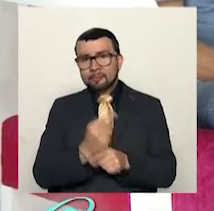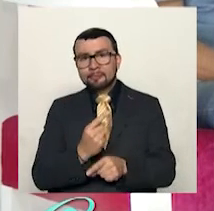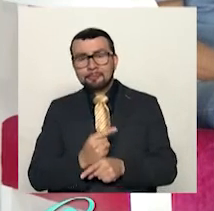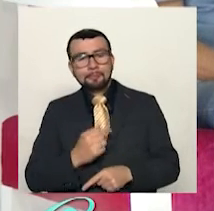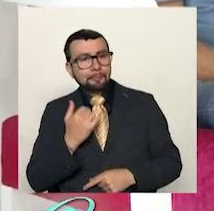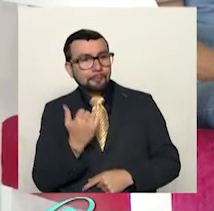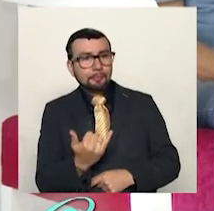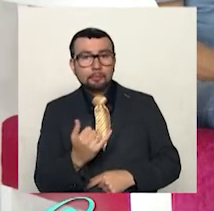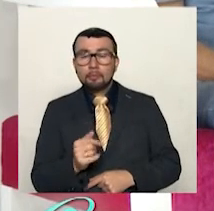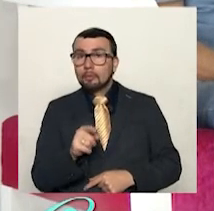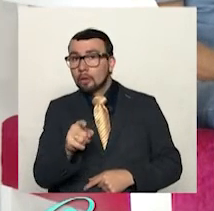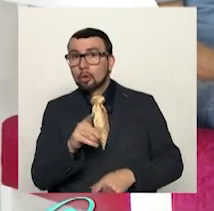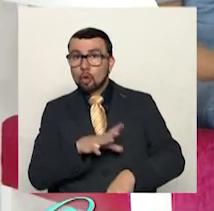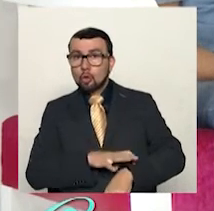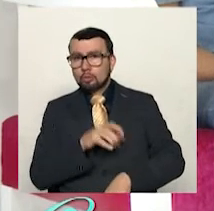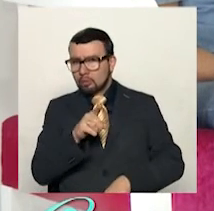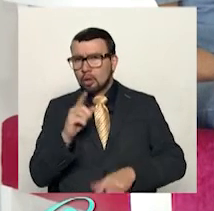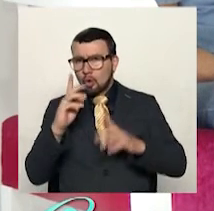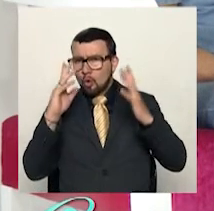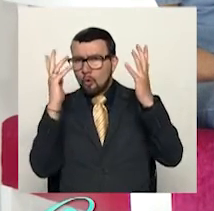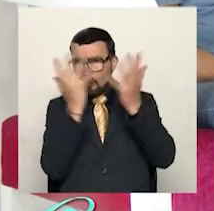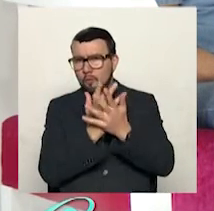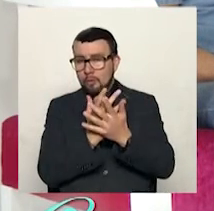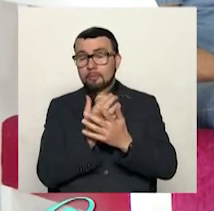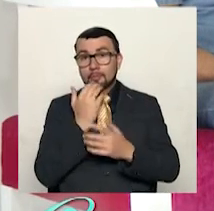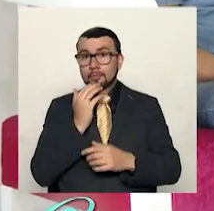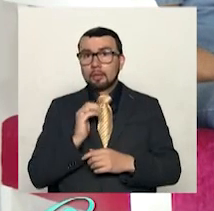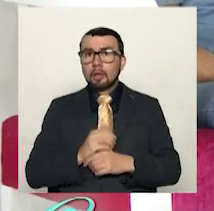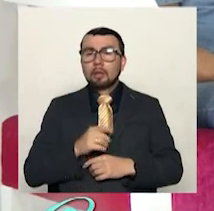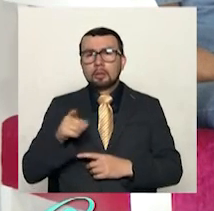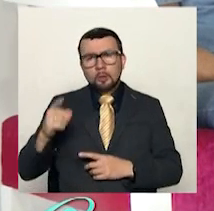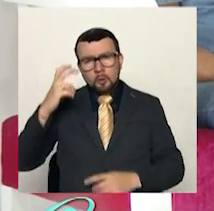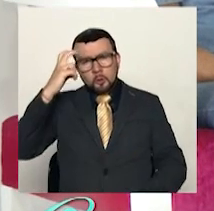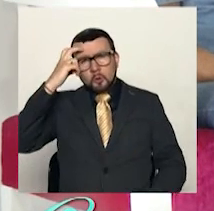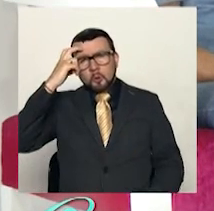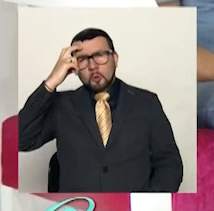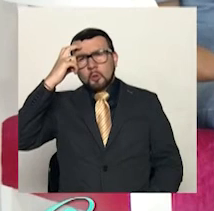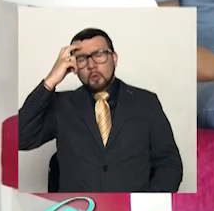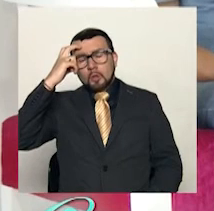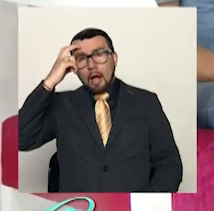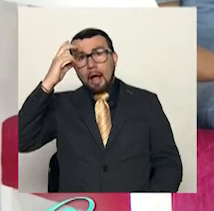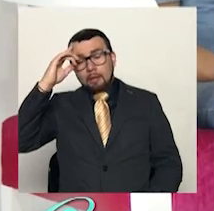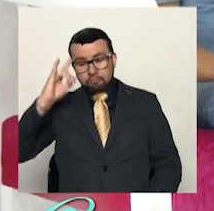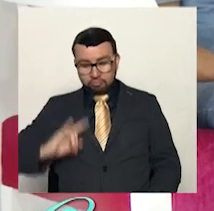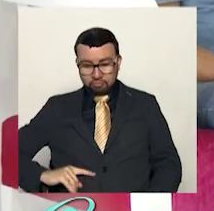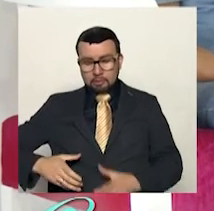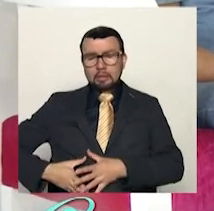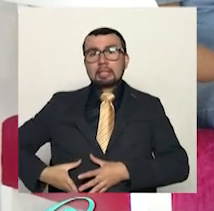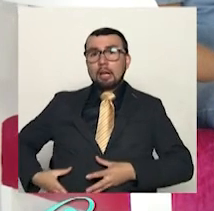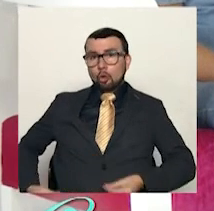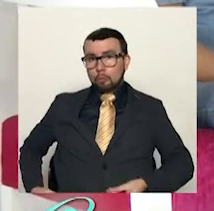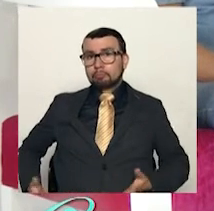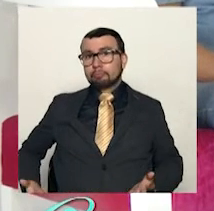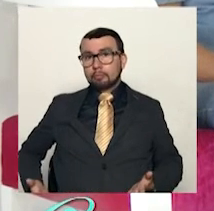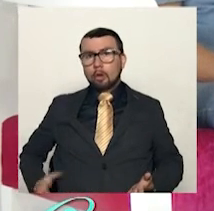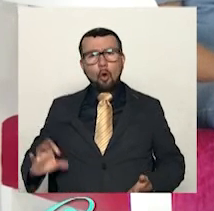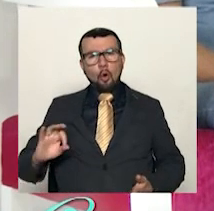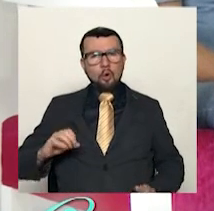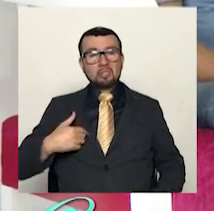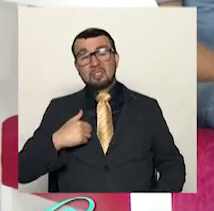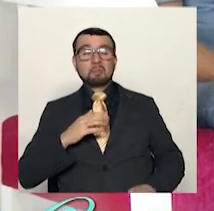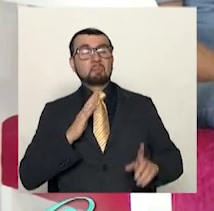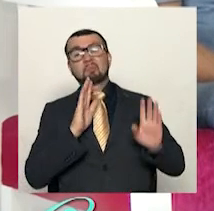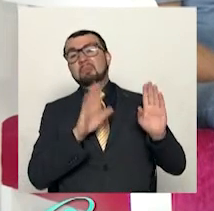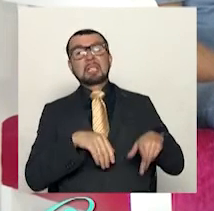doctor, para que se acaben de confundir, entonces que la ira le pega al hígado, que la ironía le